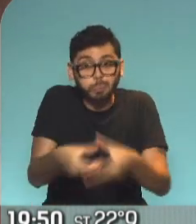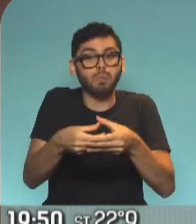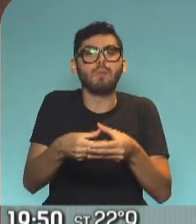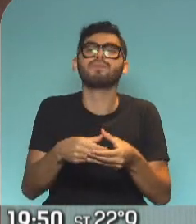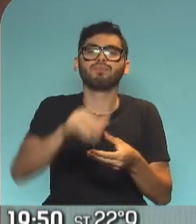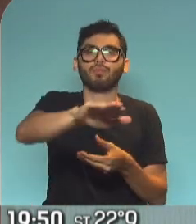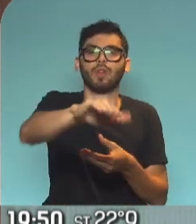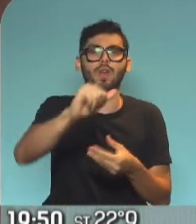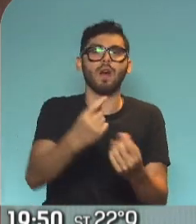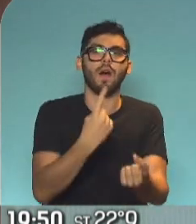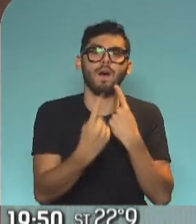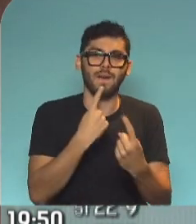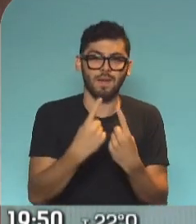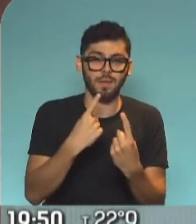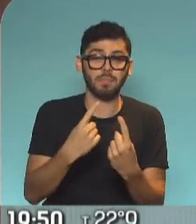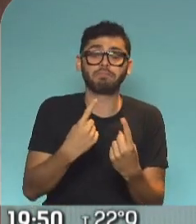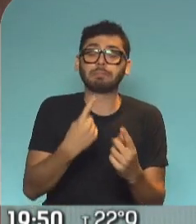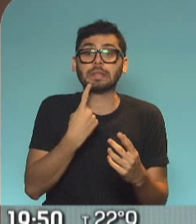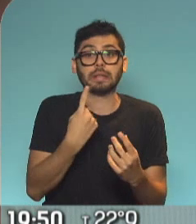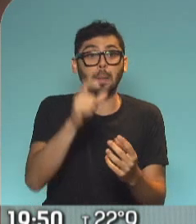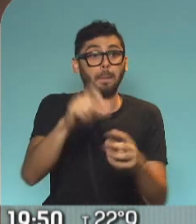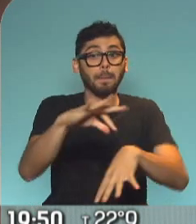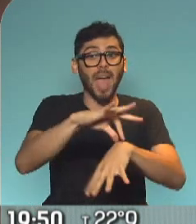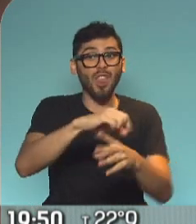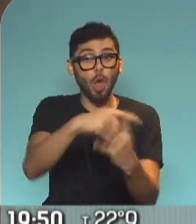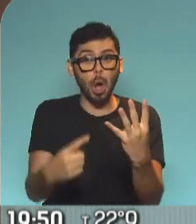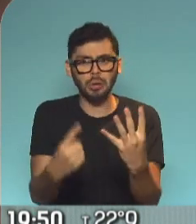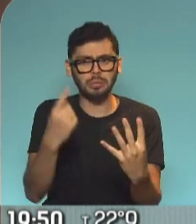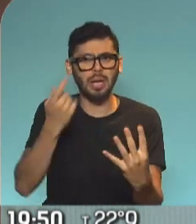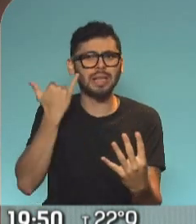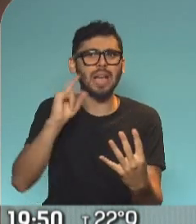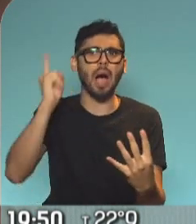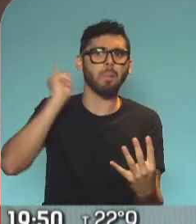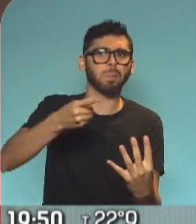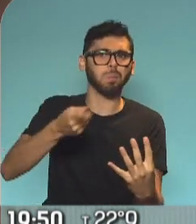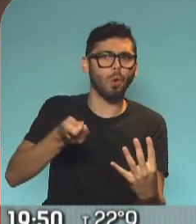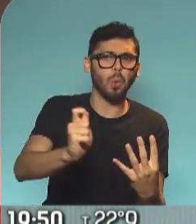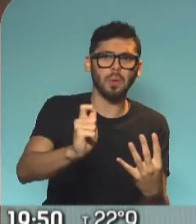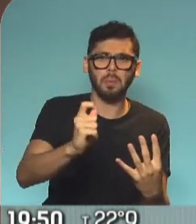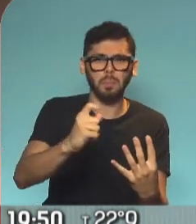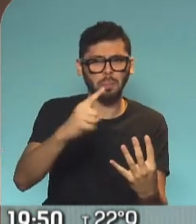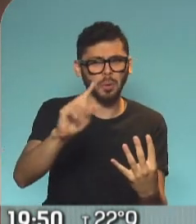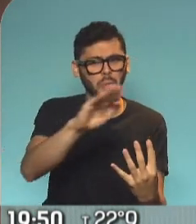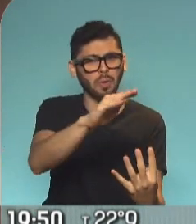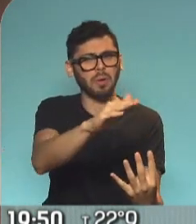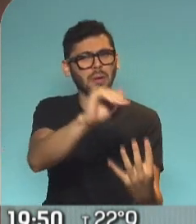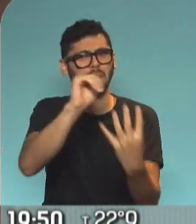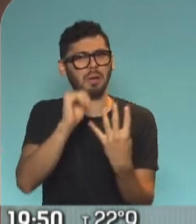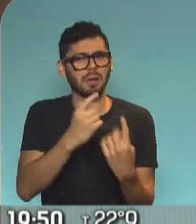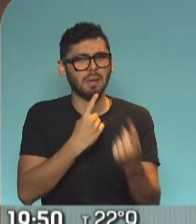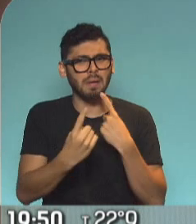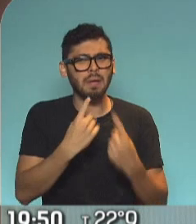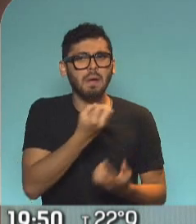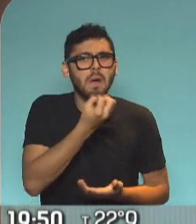raro que estén imputados los profesionales médicos y que todavía no han sido llamados a formular un descargo bueno básicamente